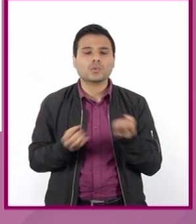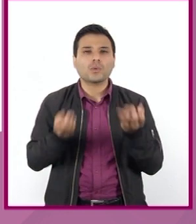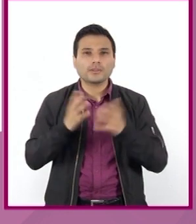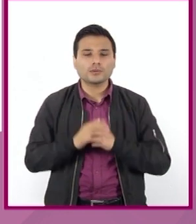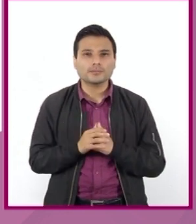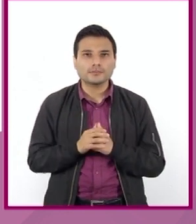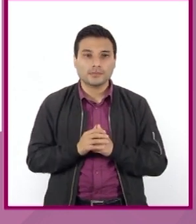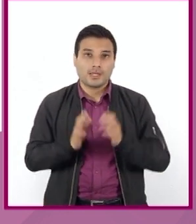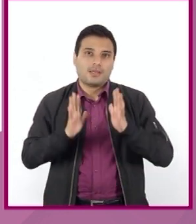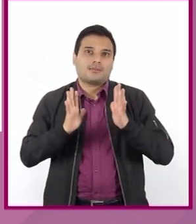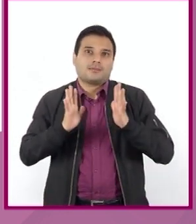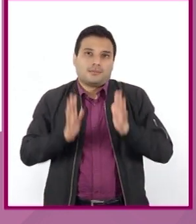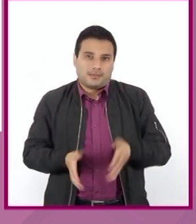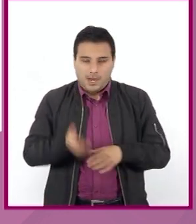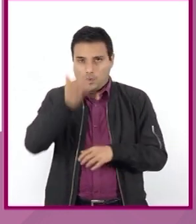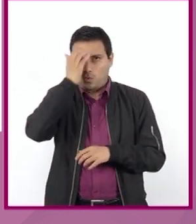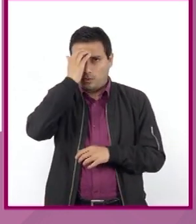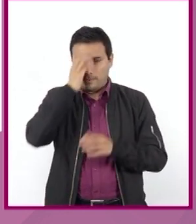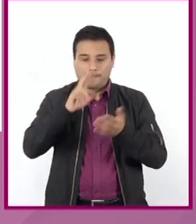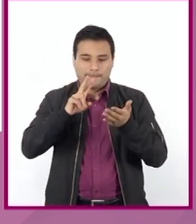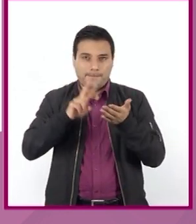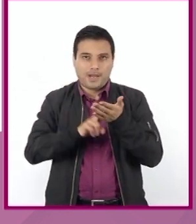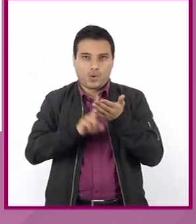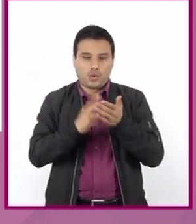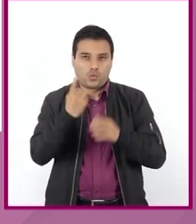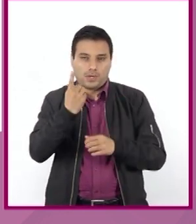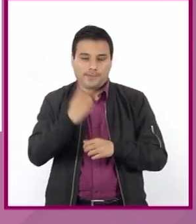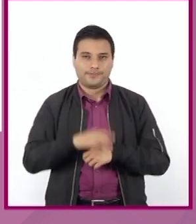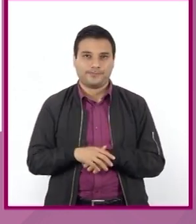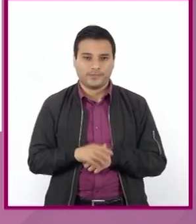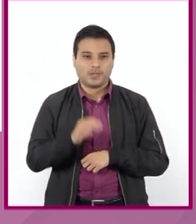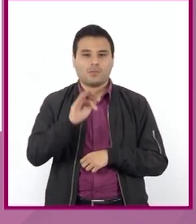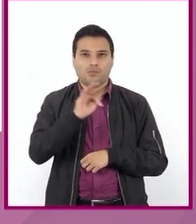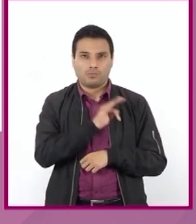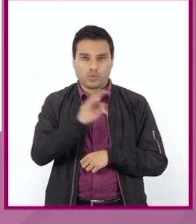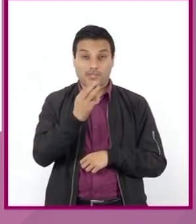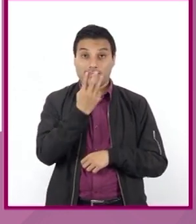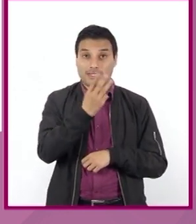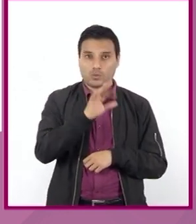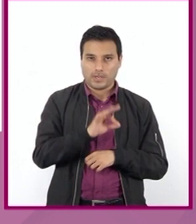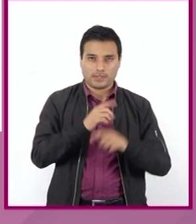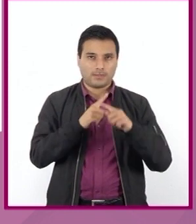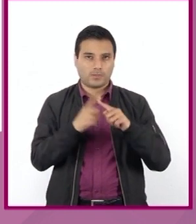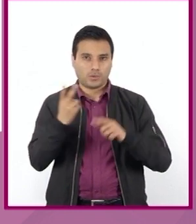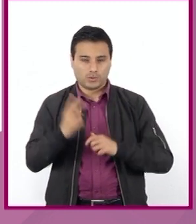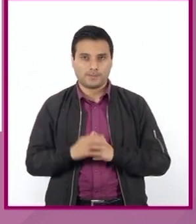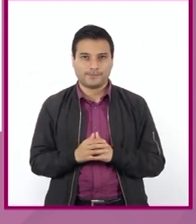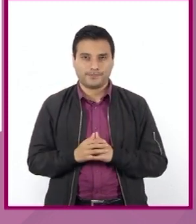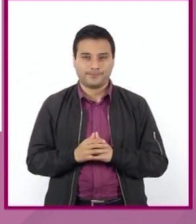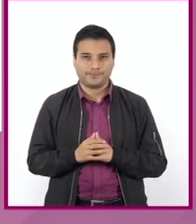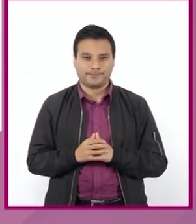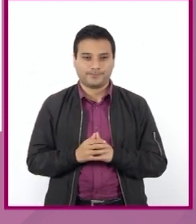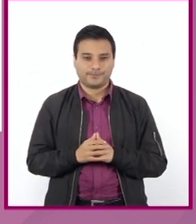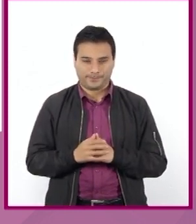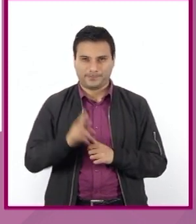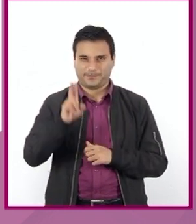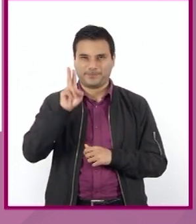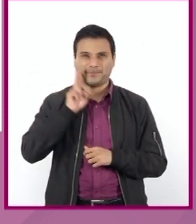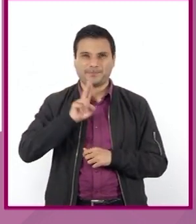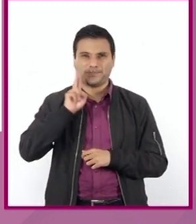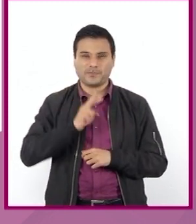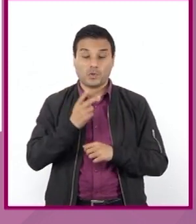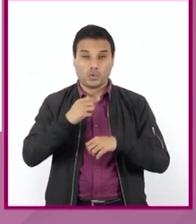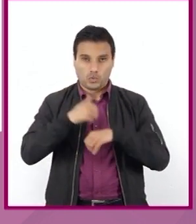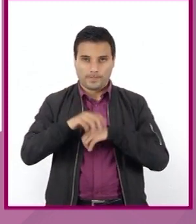ya tenemos el valor unitario, podemos multiplicar 3 cuarentaavos por 2. Convertimos nuestro entero a